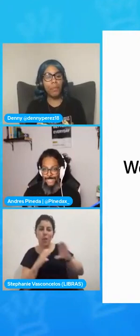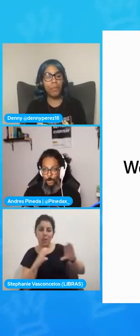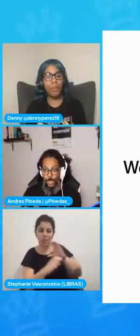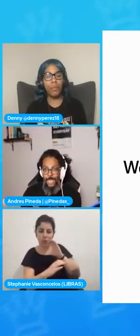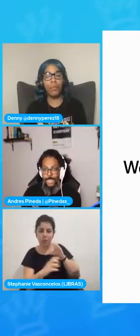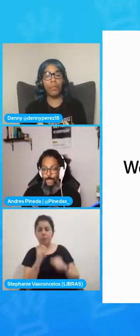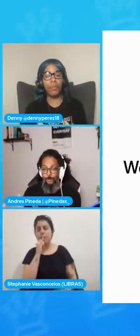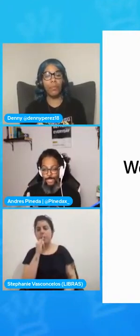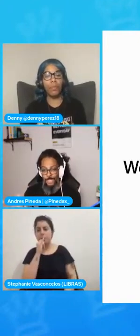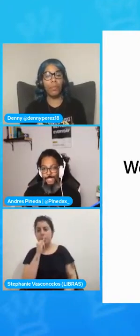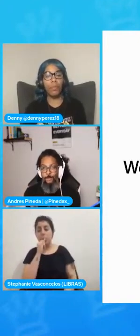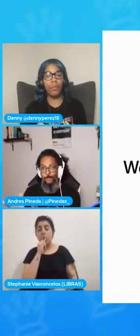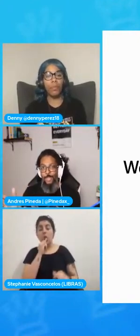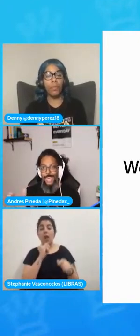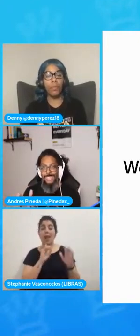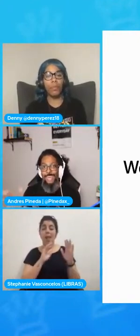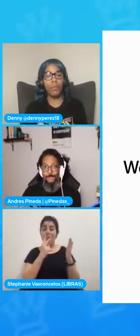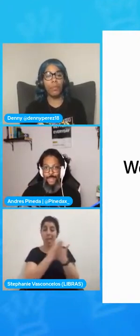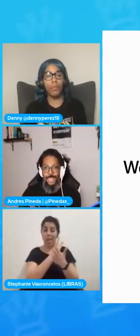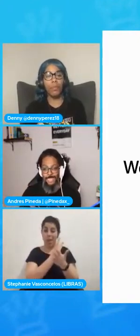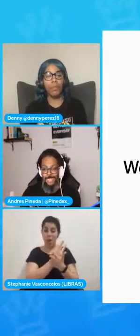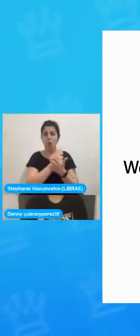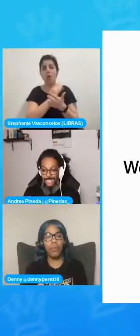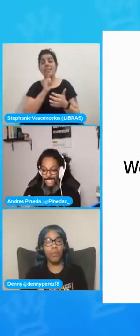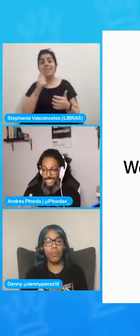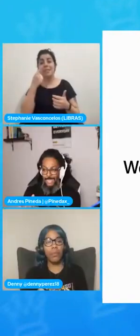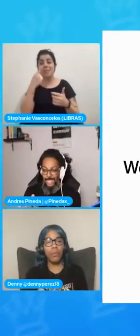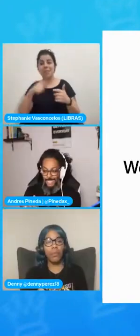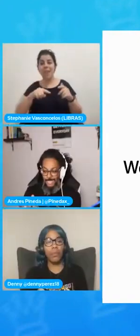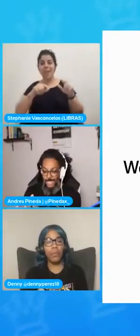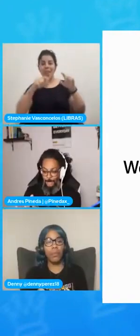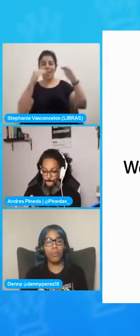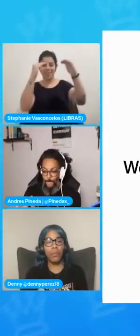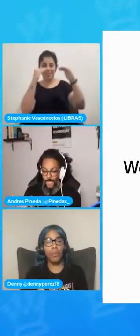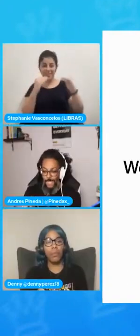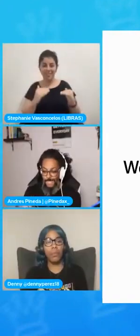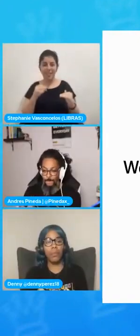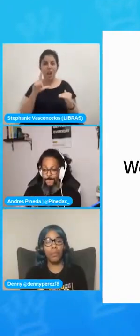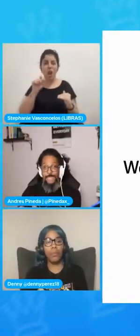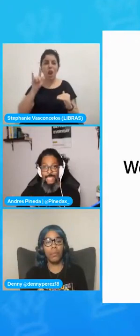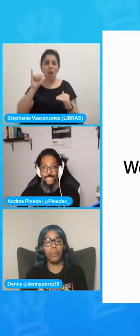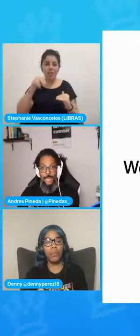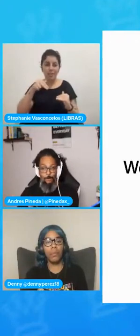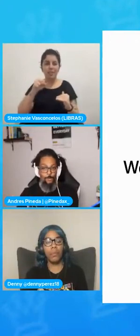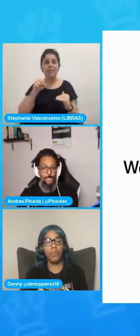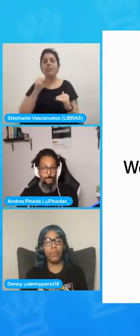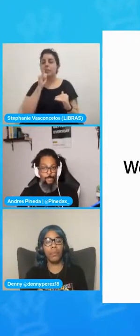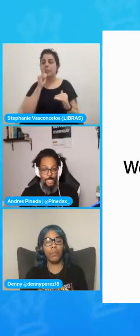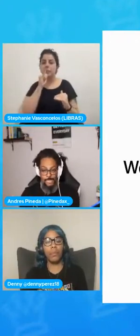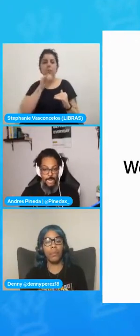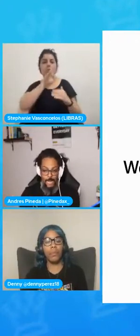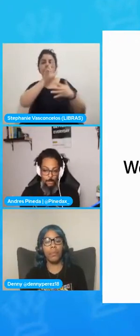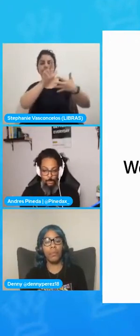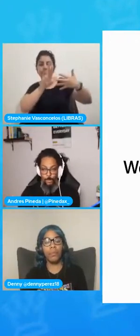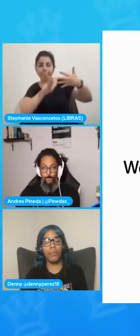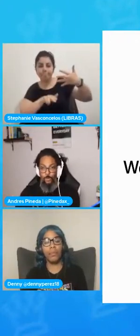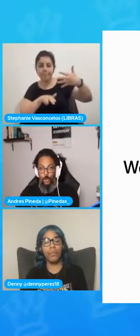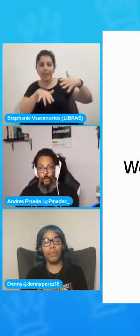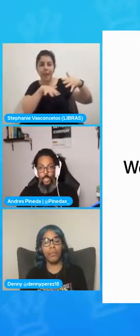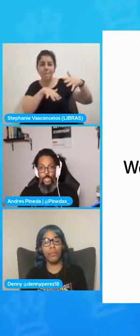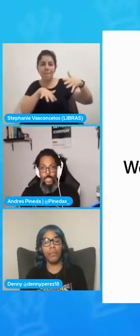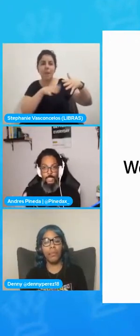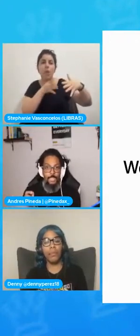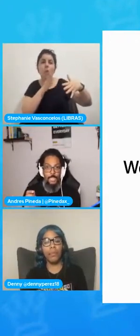hacer que se logueen utilizando ese ambiente que ya conocemos que es el console